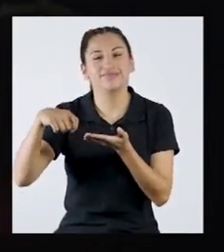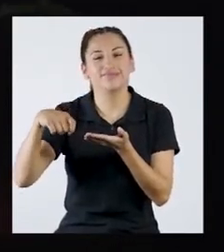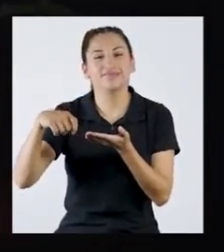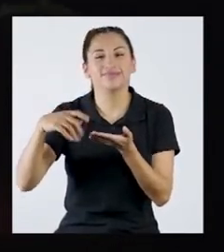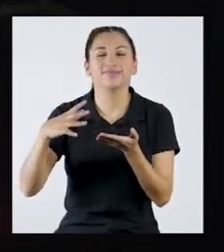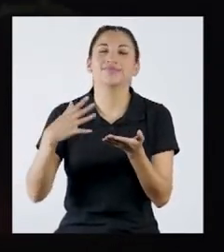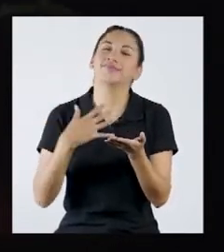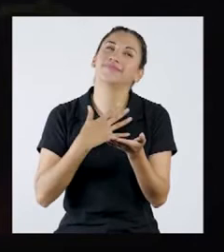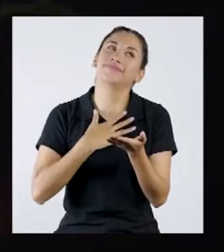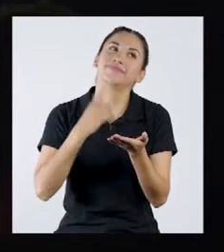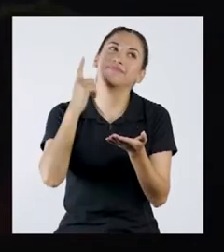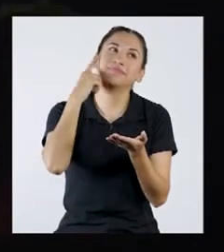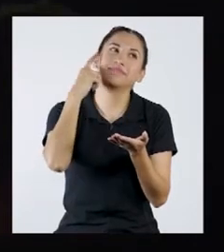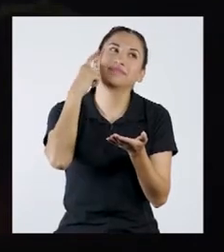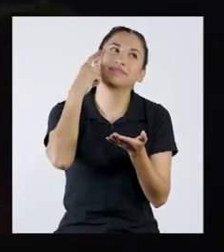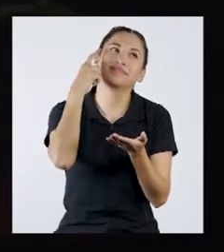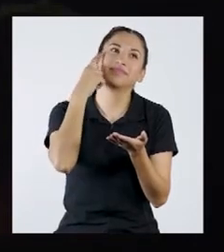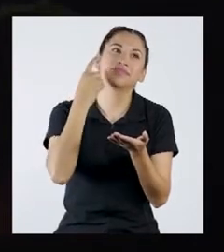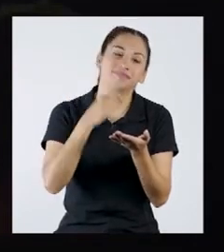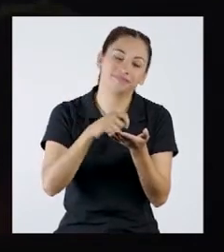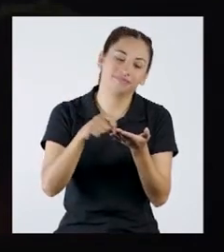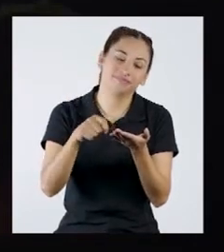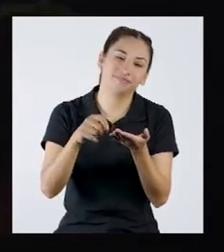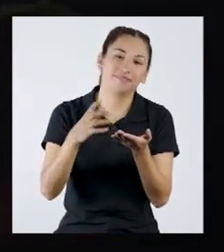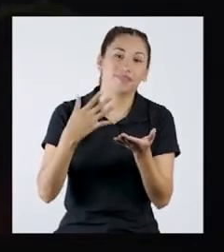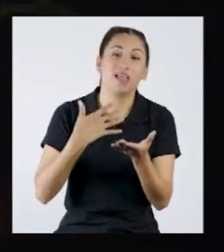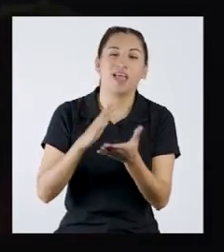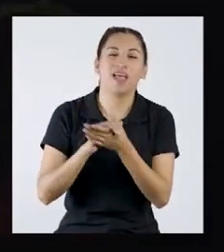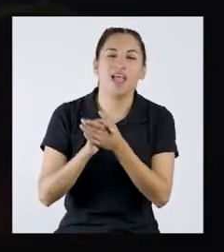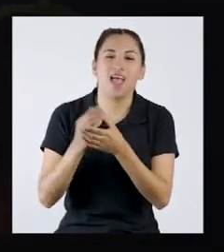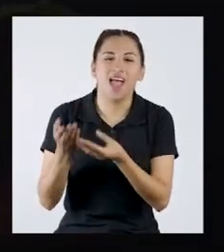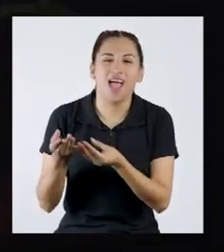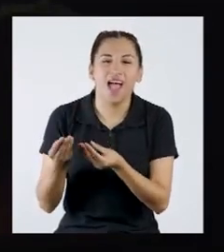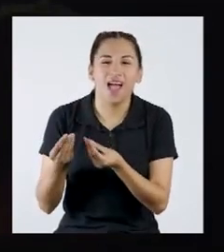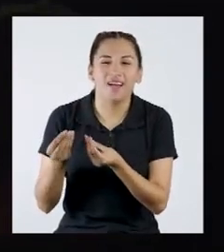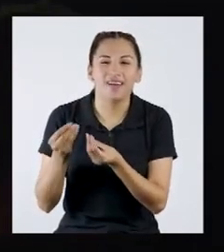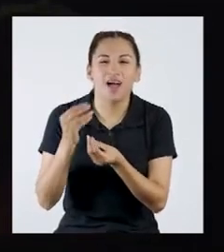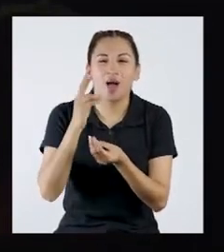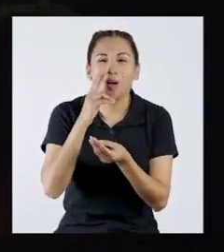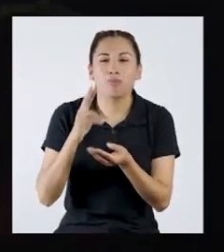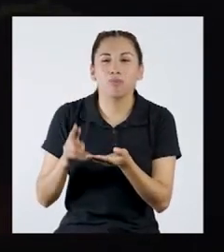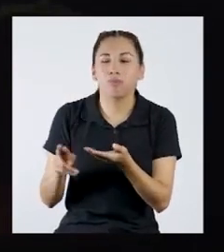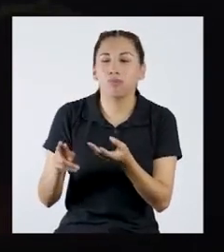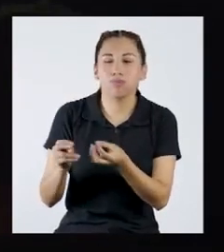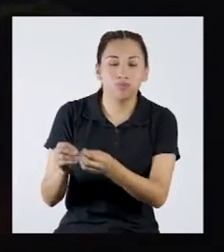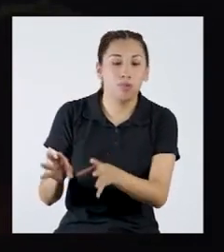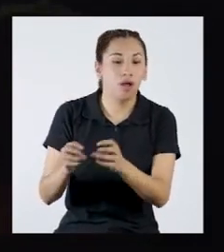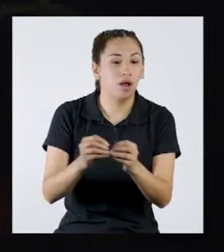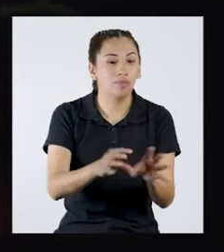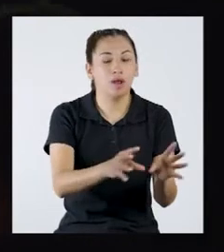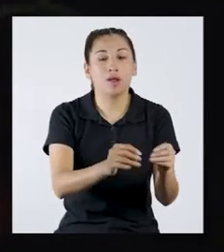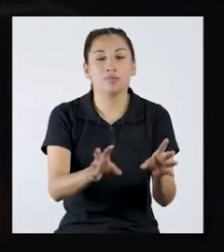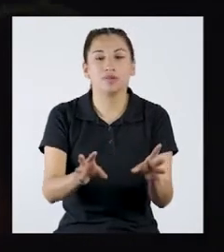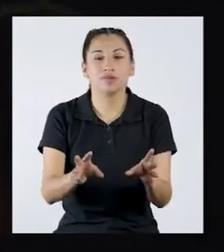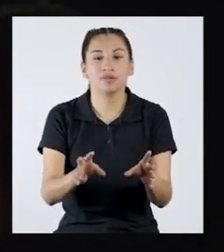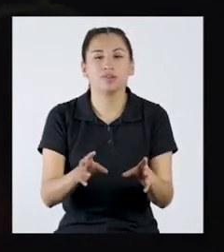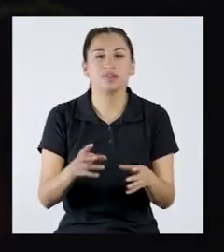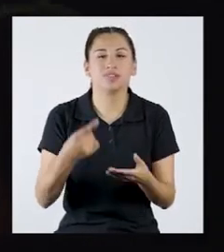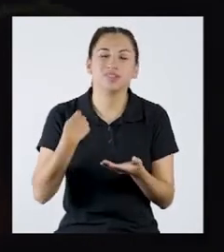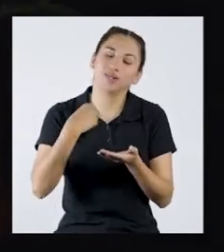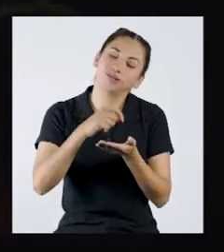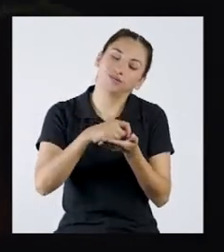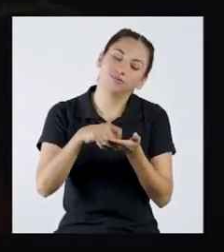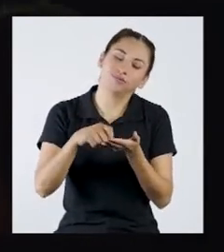Y temeroso de que me abandone a mi aburrimiento de persona solitaria,